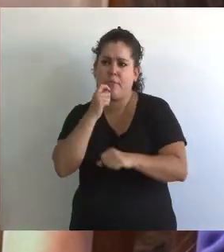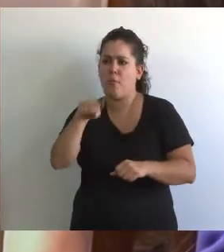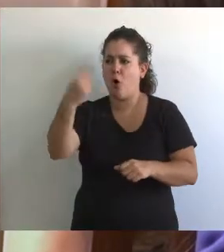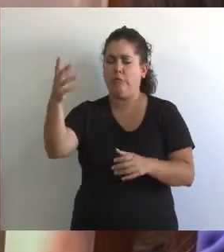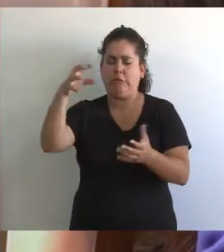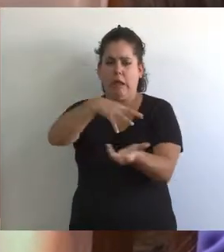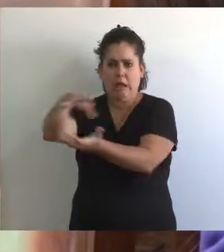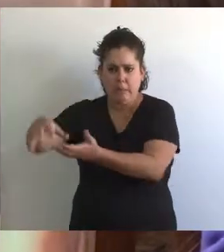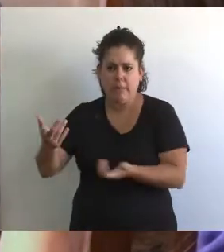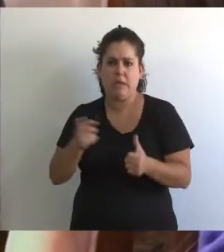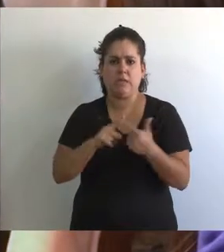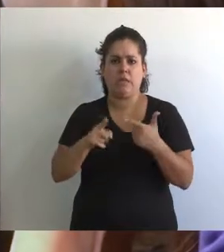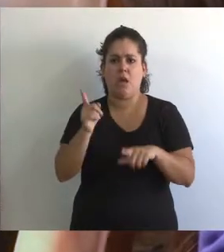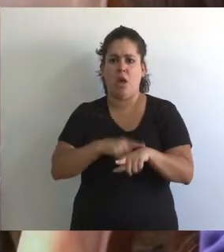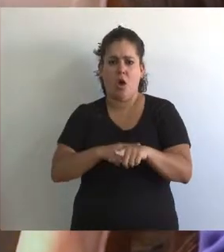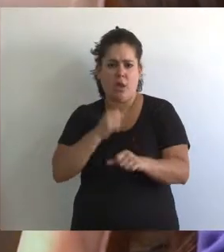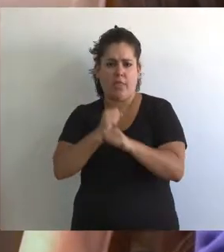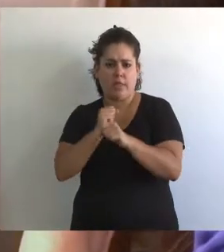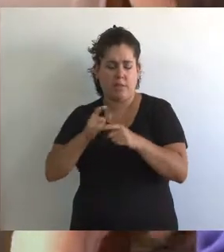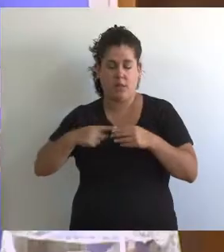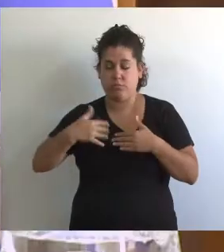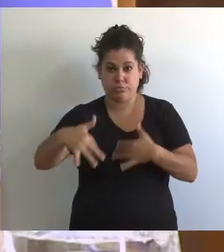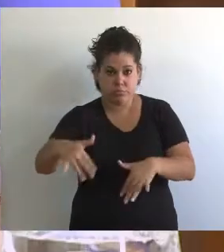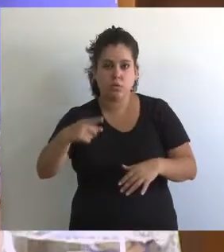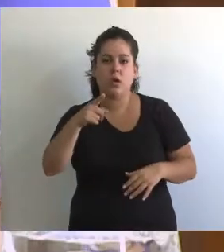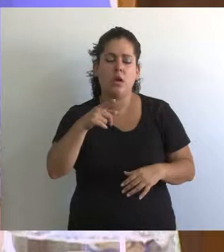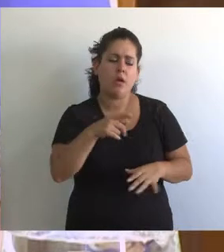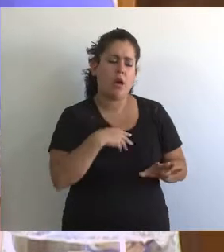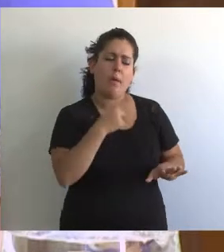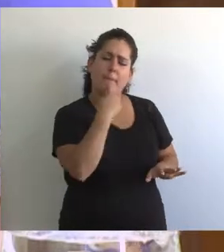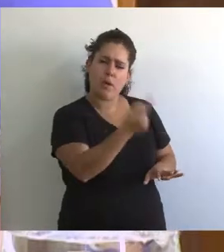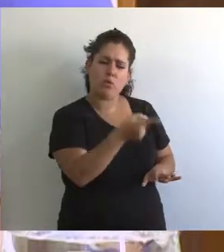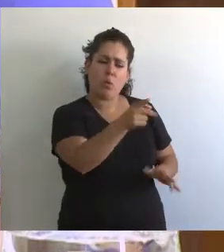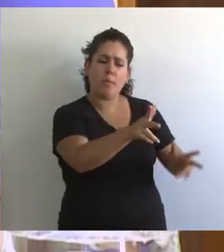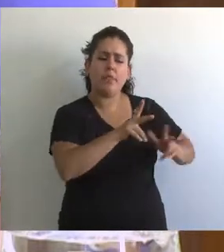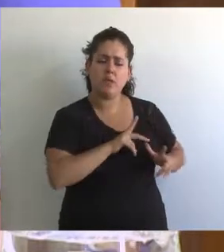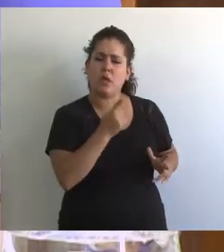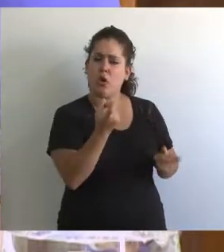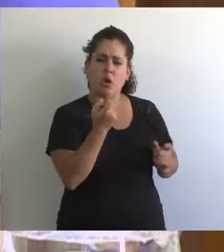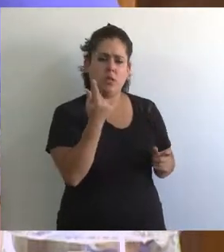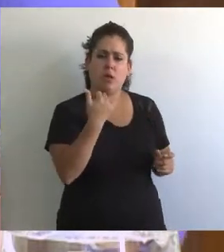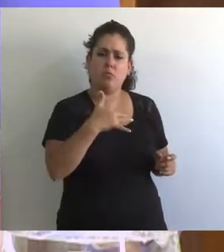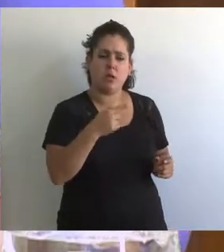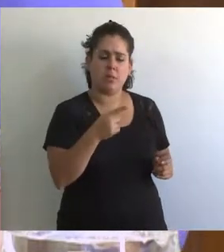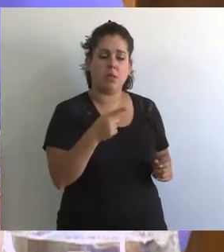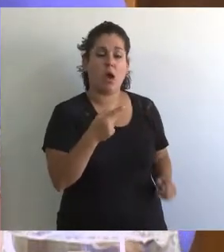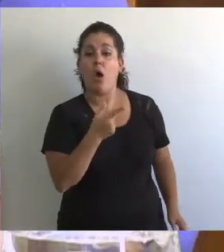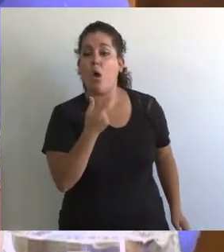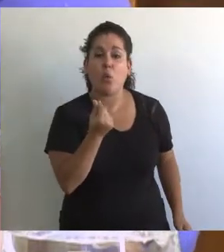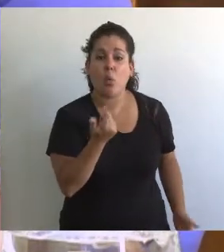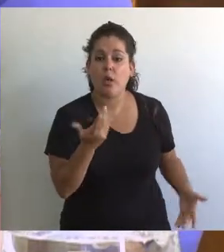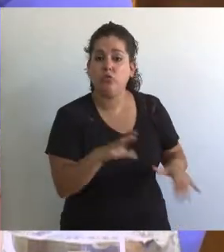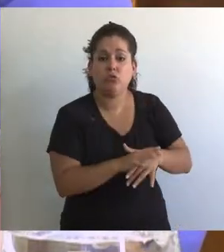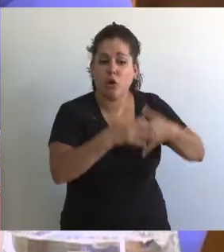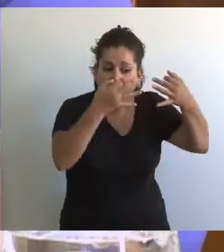tercerización laboral, jornadas extendidas, hay muchos temas. Ahora, si no hace falta esa cantidad de dinero que vos decís el oficialismo sostiene, ¿cuál es el dinero que